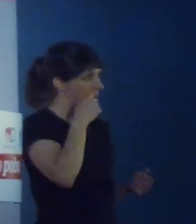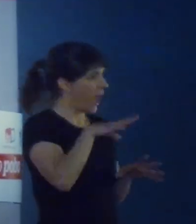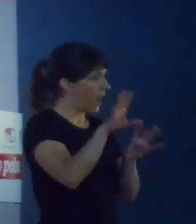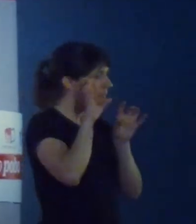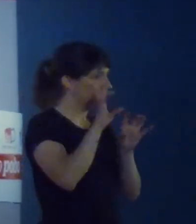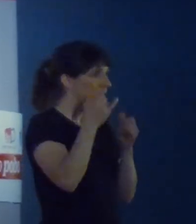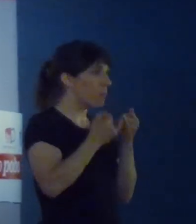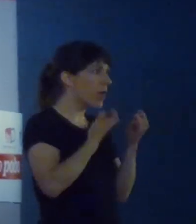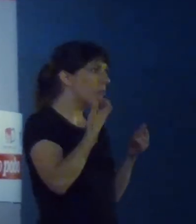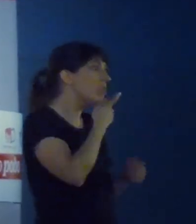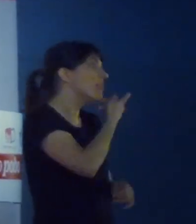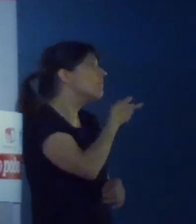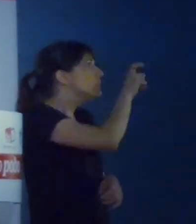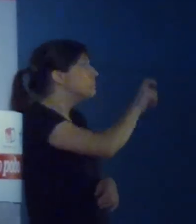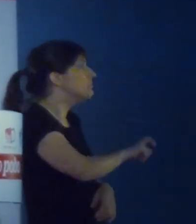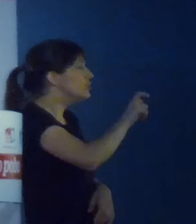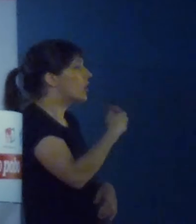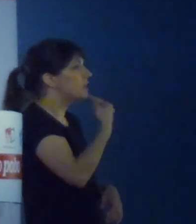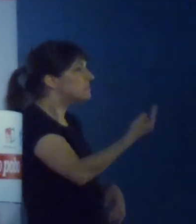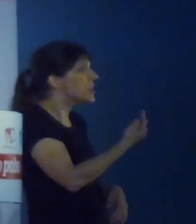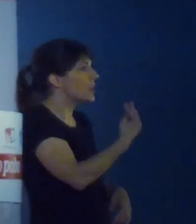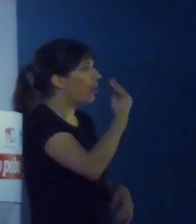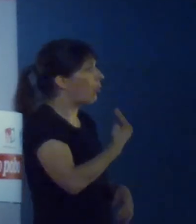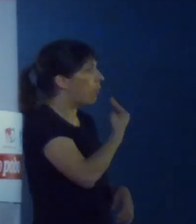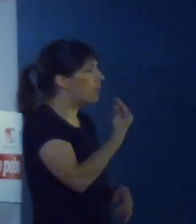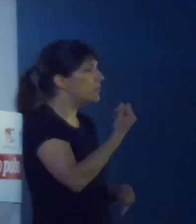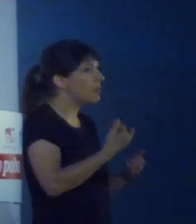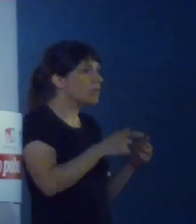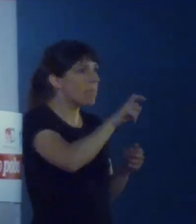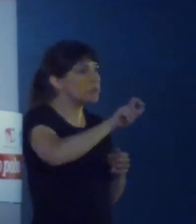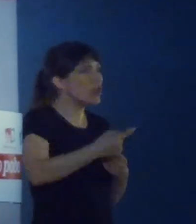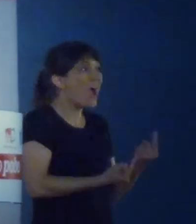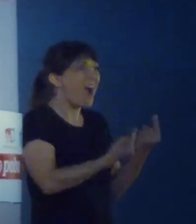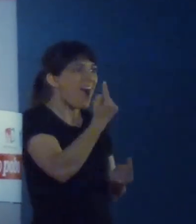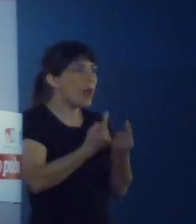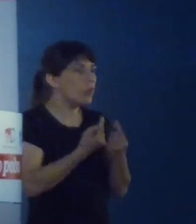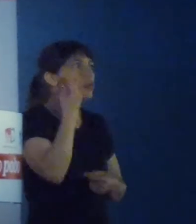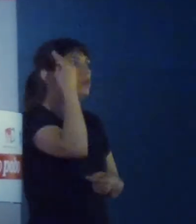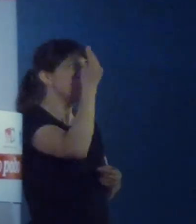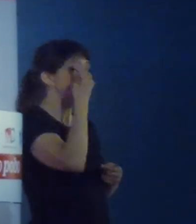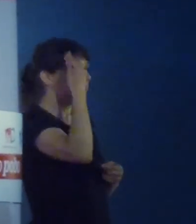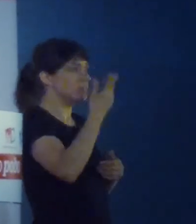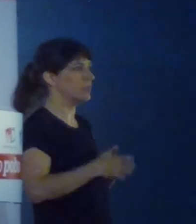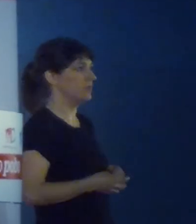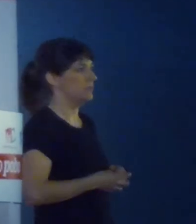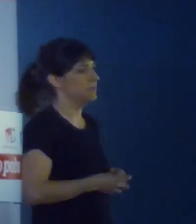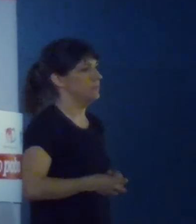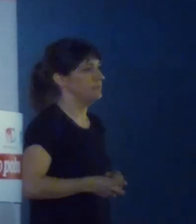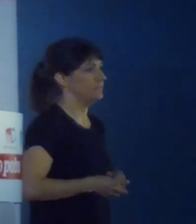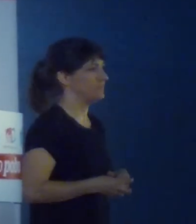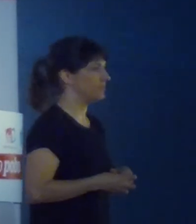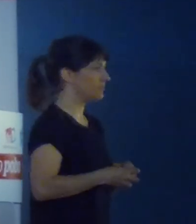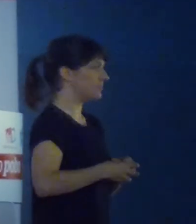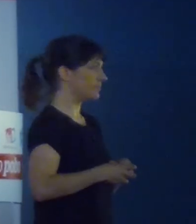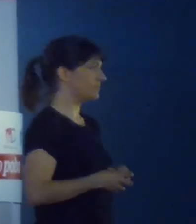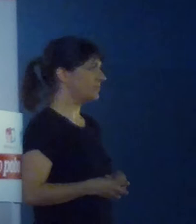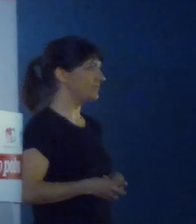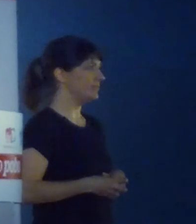implementan unha cosa, estes gichos. Gicho é unha palabra moi da comarca viguesa, precisamente, por iso utilizo aquí.